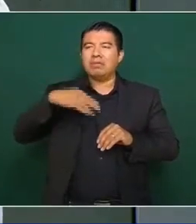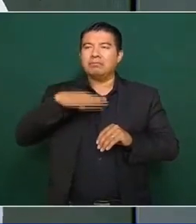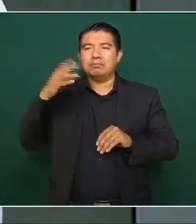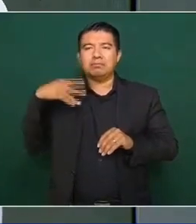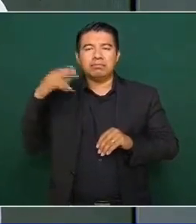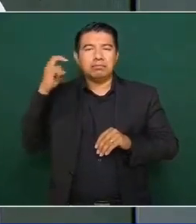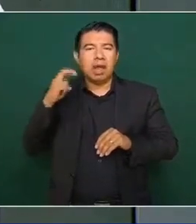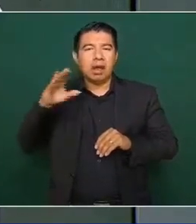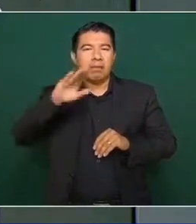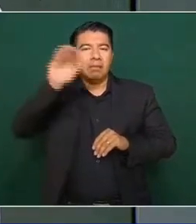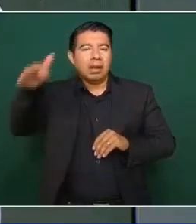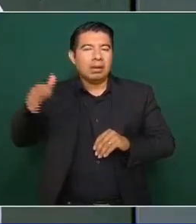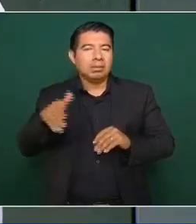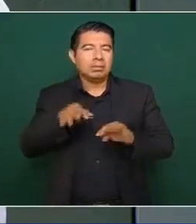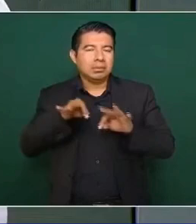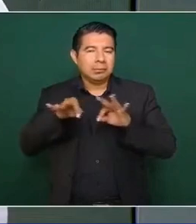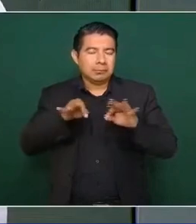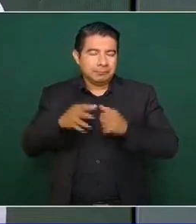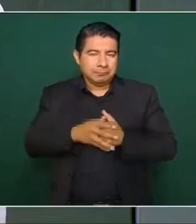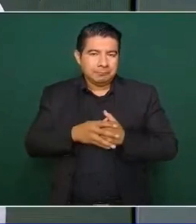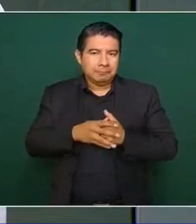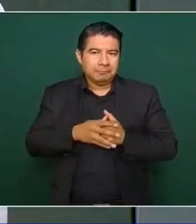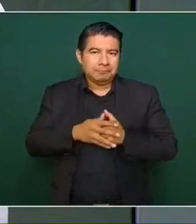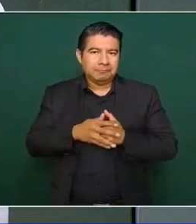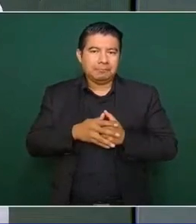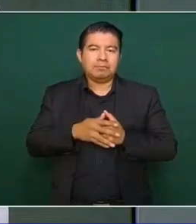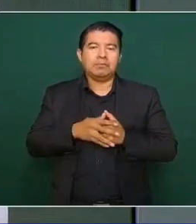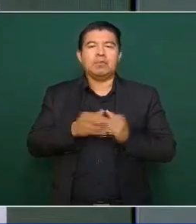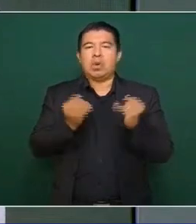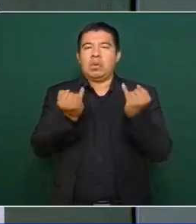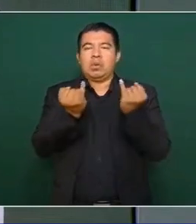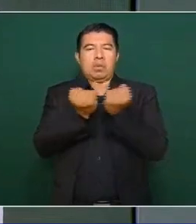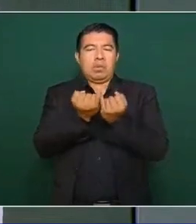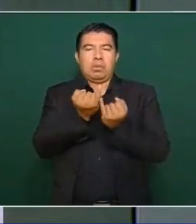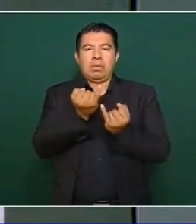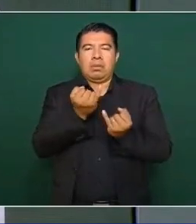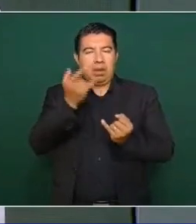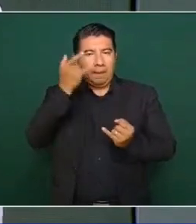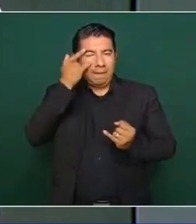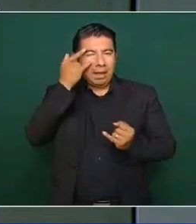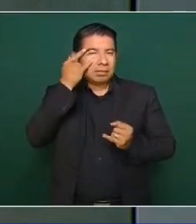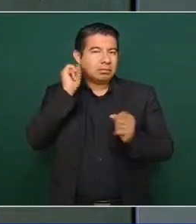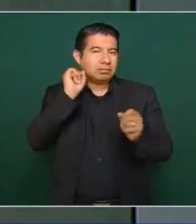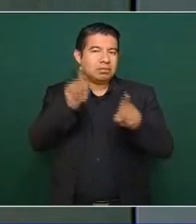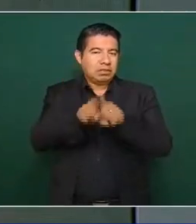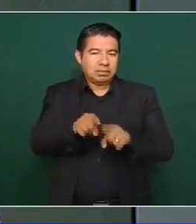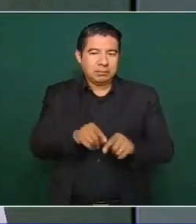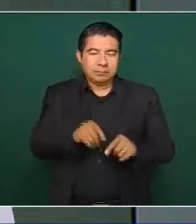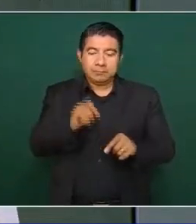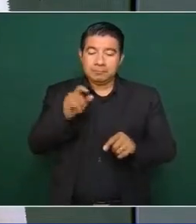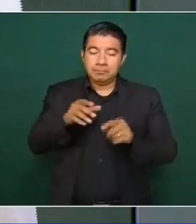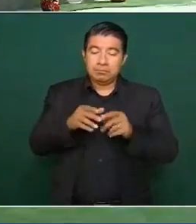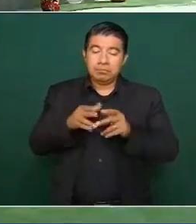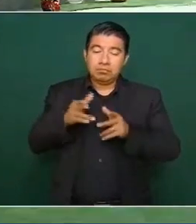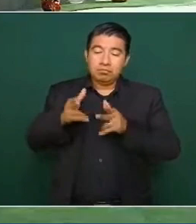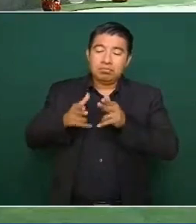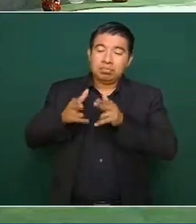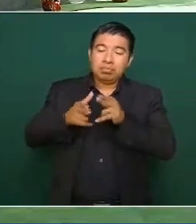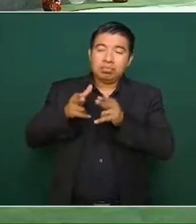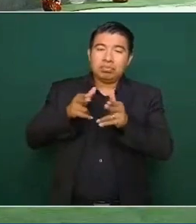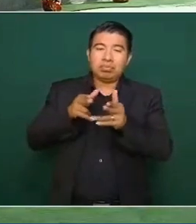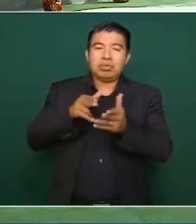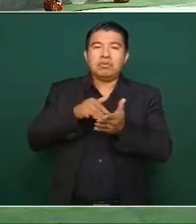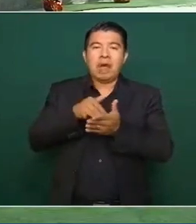Ahora es distinto. Pero lo mismo en Campeche. El Tren Maya es una inversión de alrededor